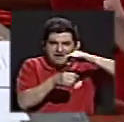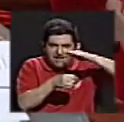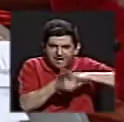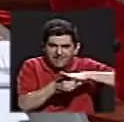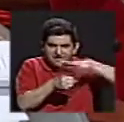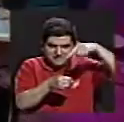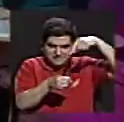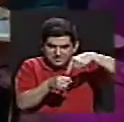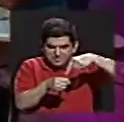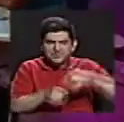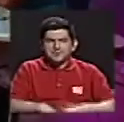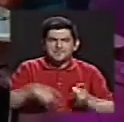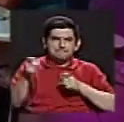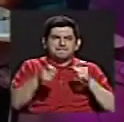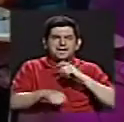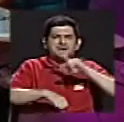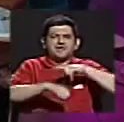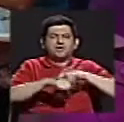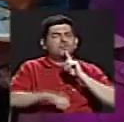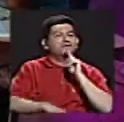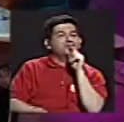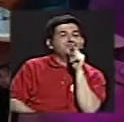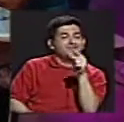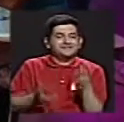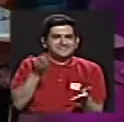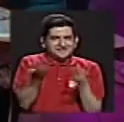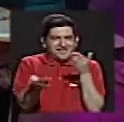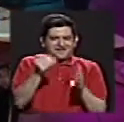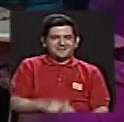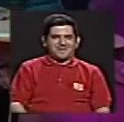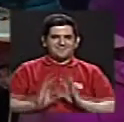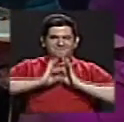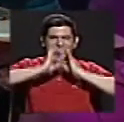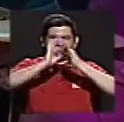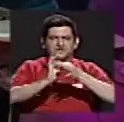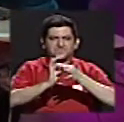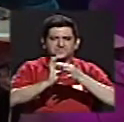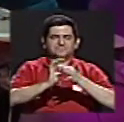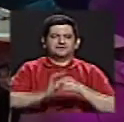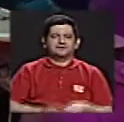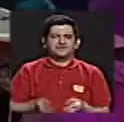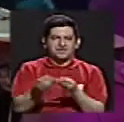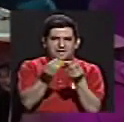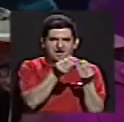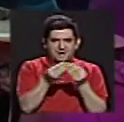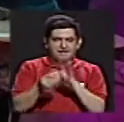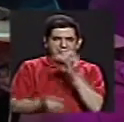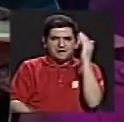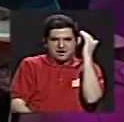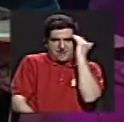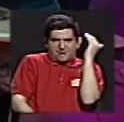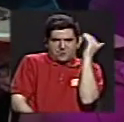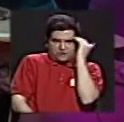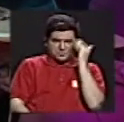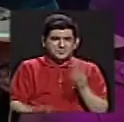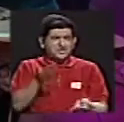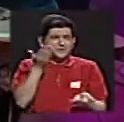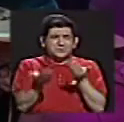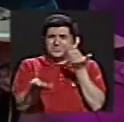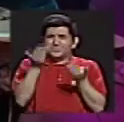manejo que como natural, dice usted, de ese vínculo, ¿verdad? Con la tierra y con el conocimiento que es